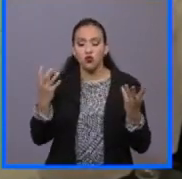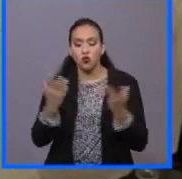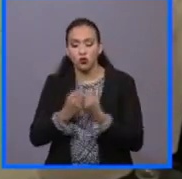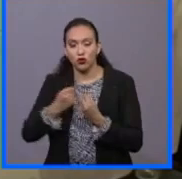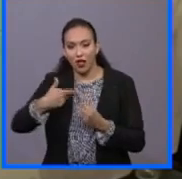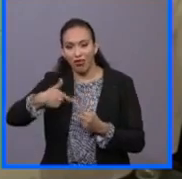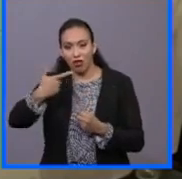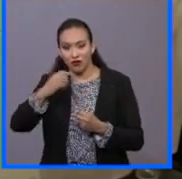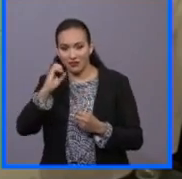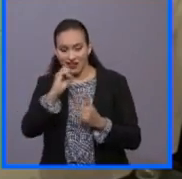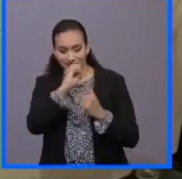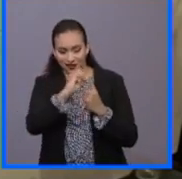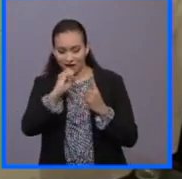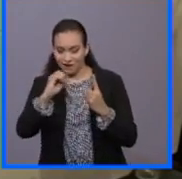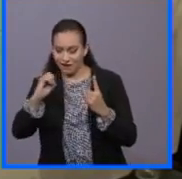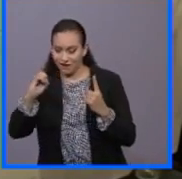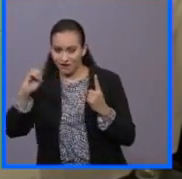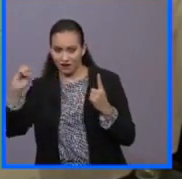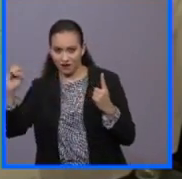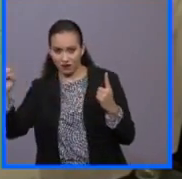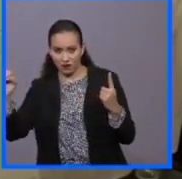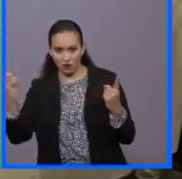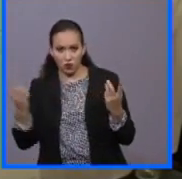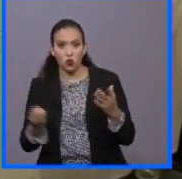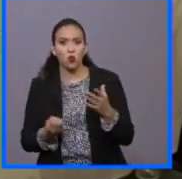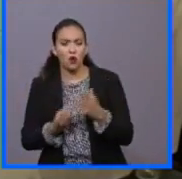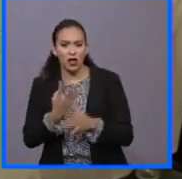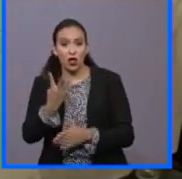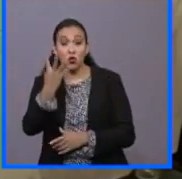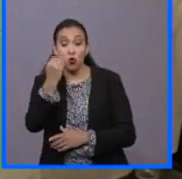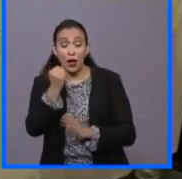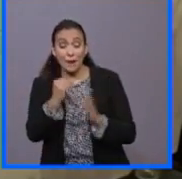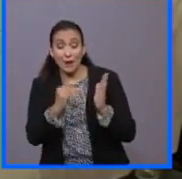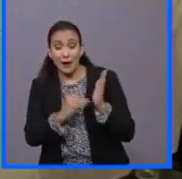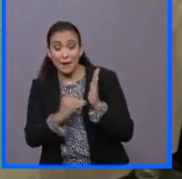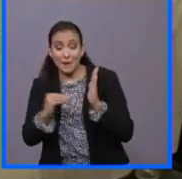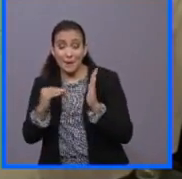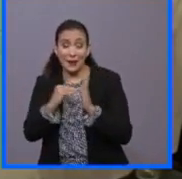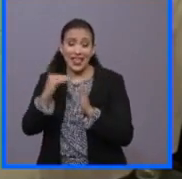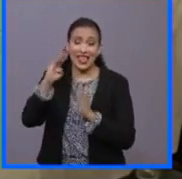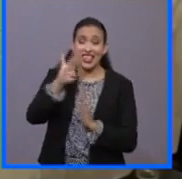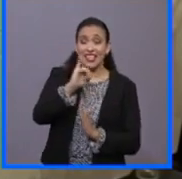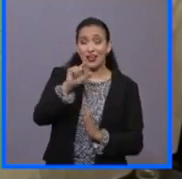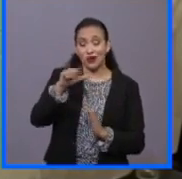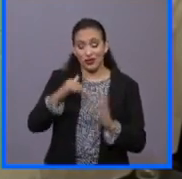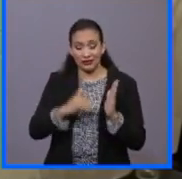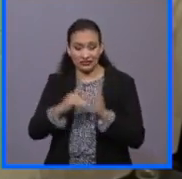Dicho en español, son 9 billones